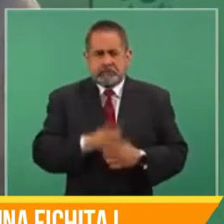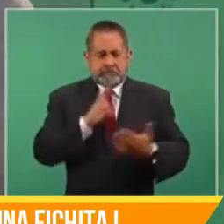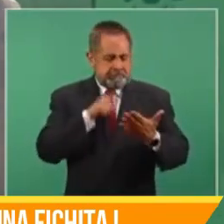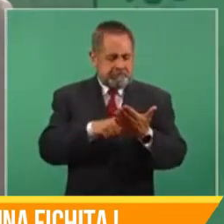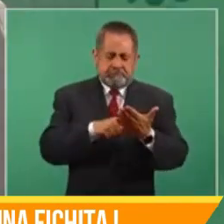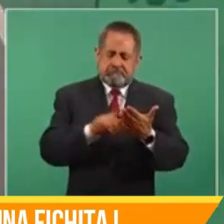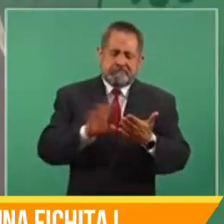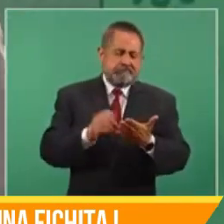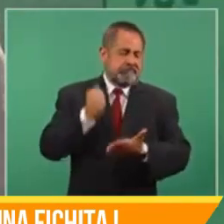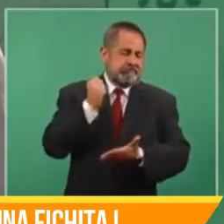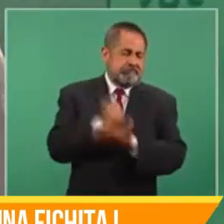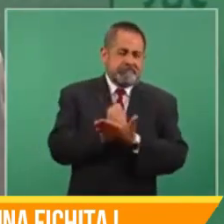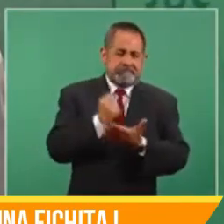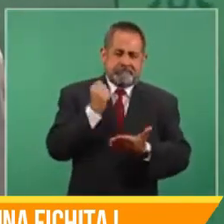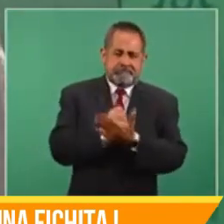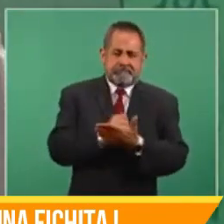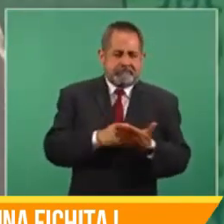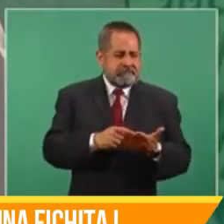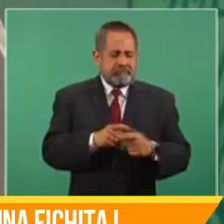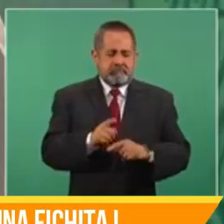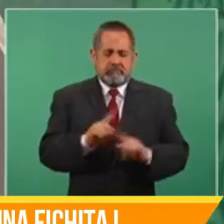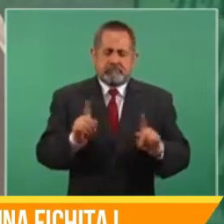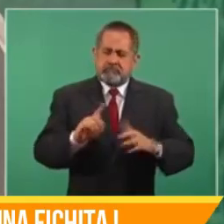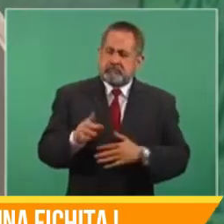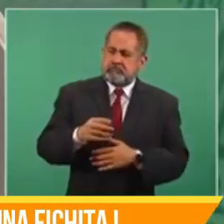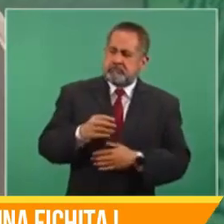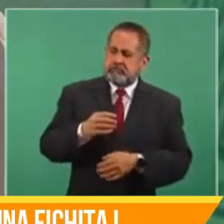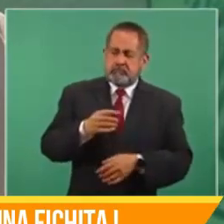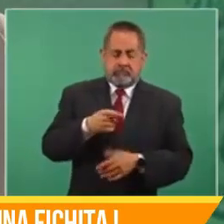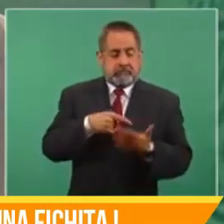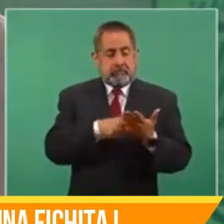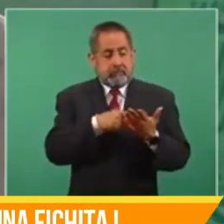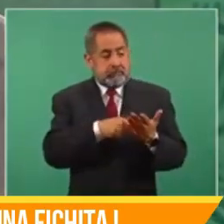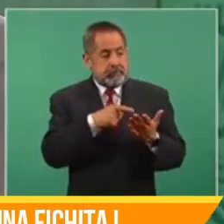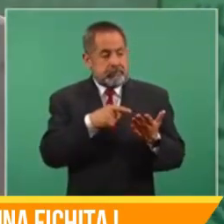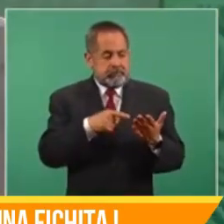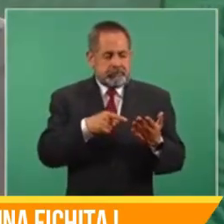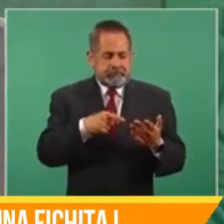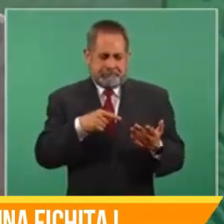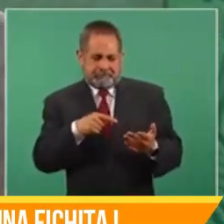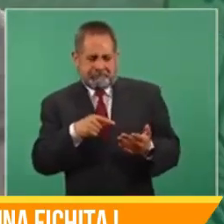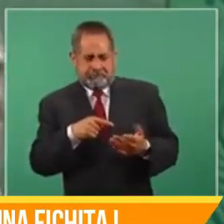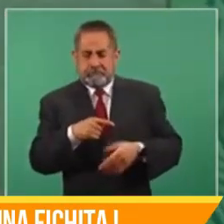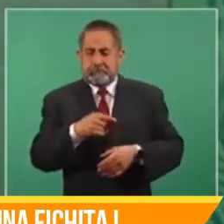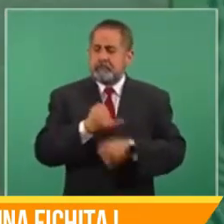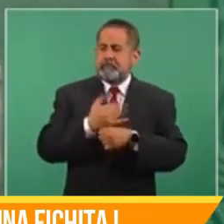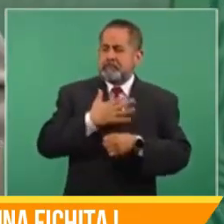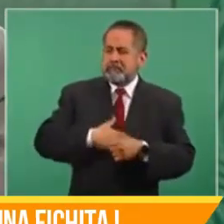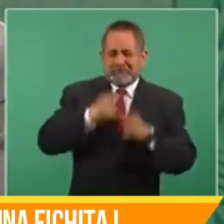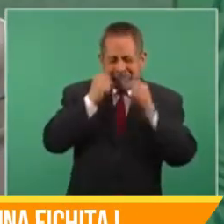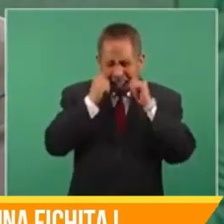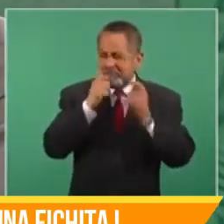resoluciones que considero injustas cuando fue ministro y ahora